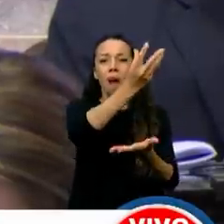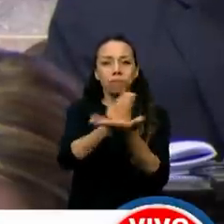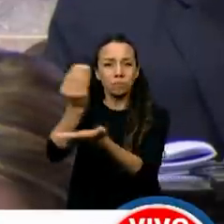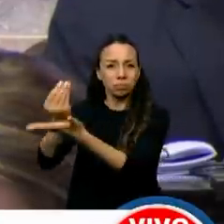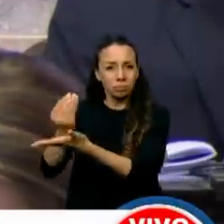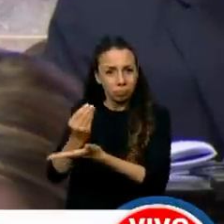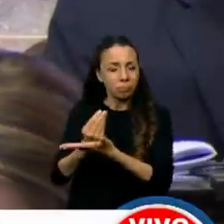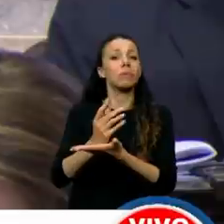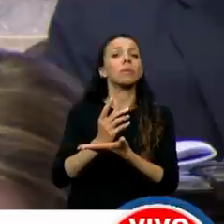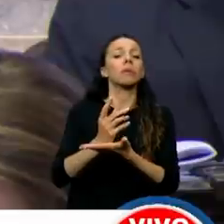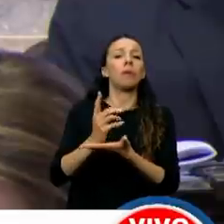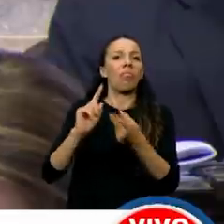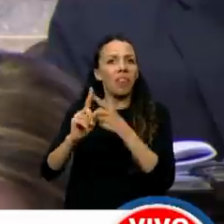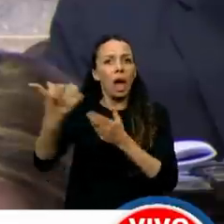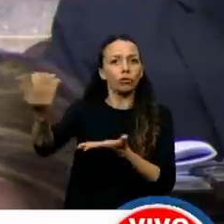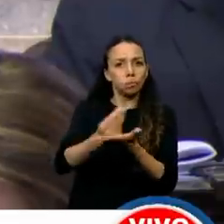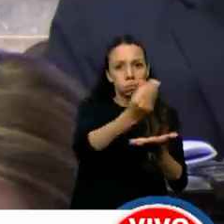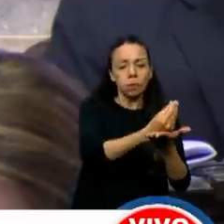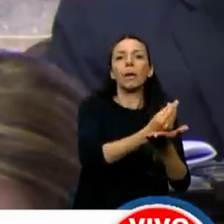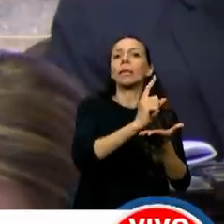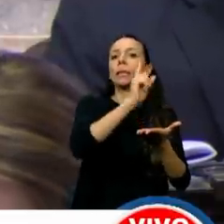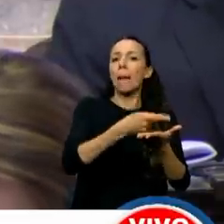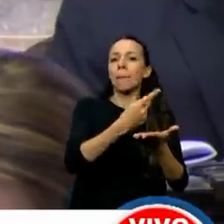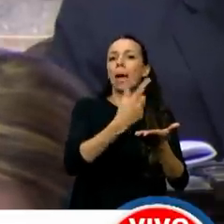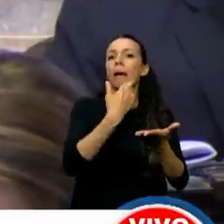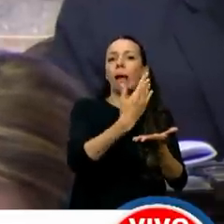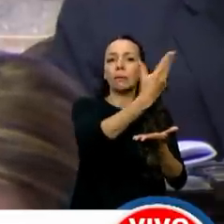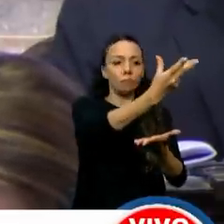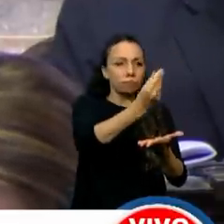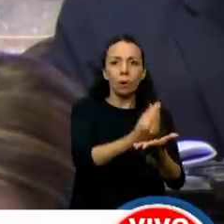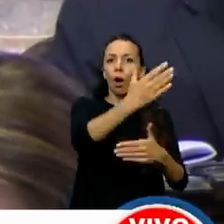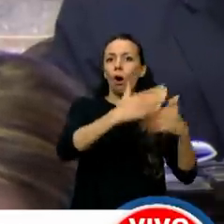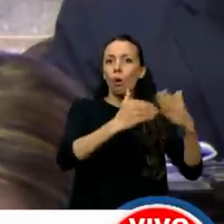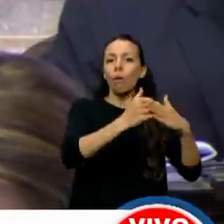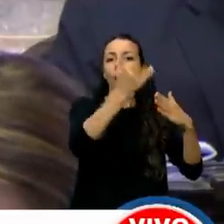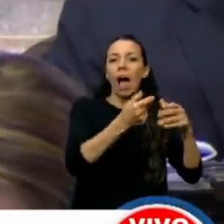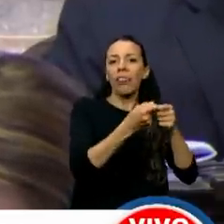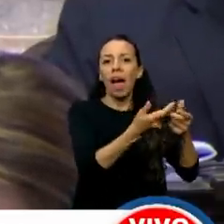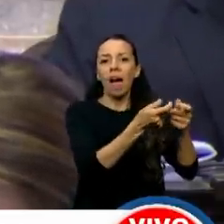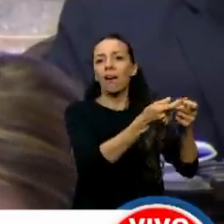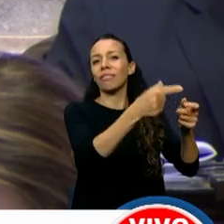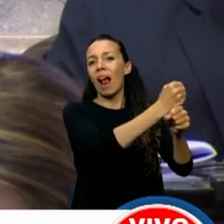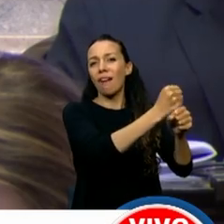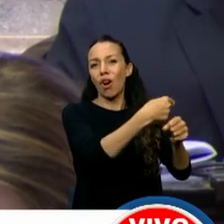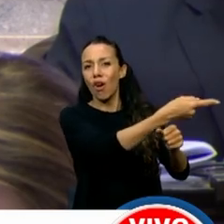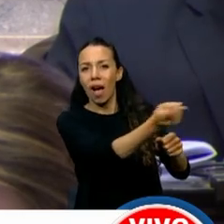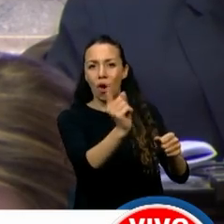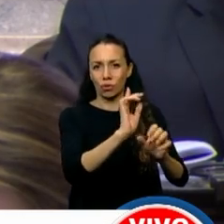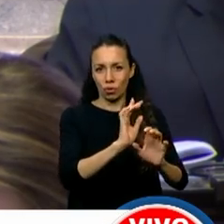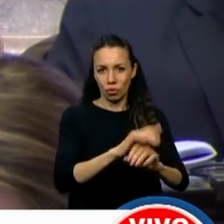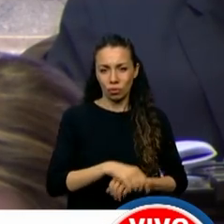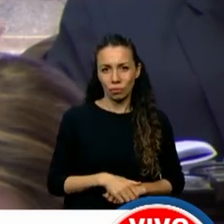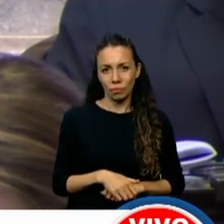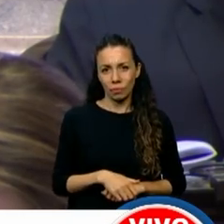indirecta porque sabemos del efecto multiplicador de la obra pública y de la obra privada en las